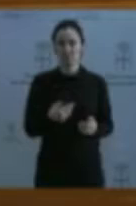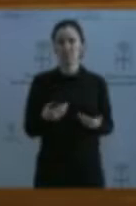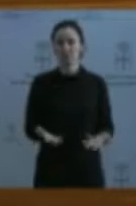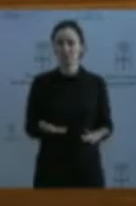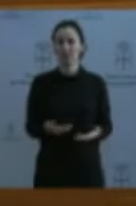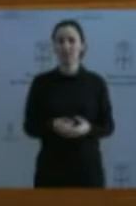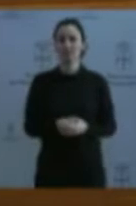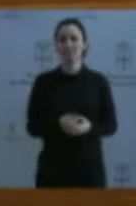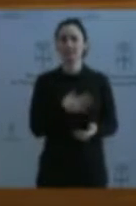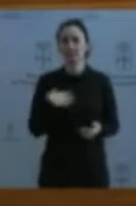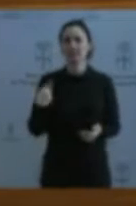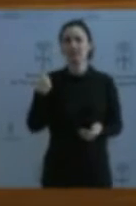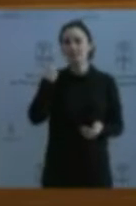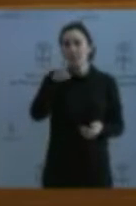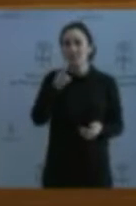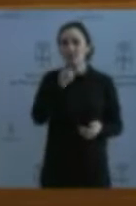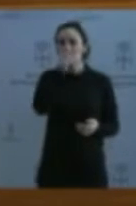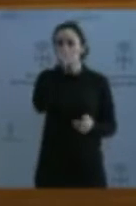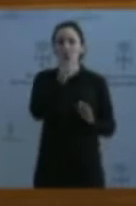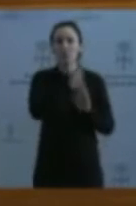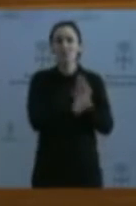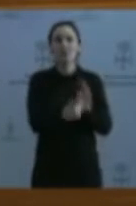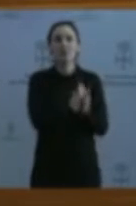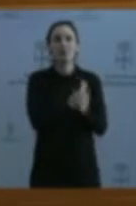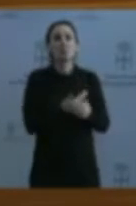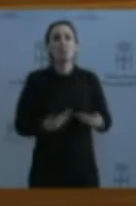Socialista para estos presupuestos.